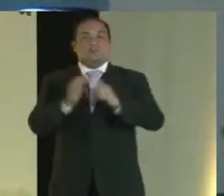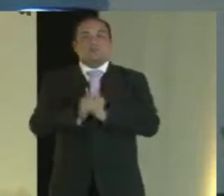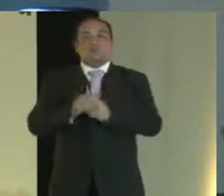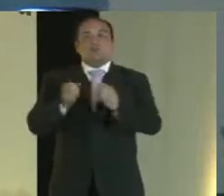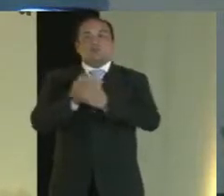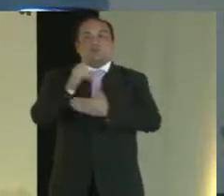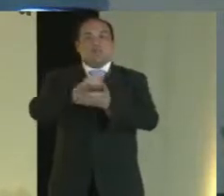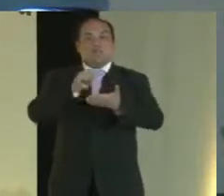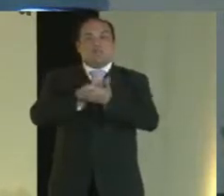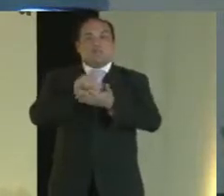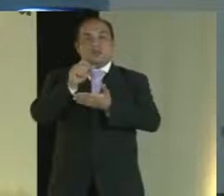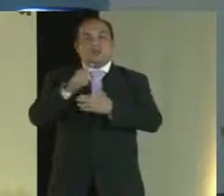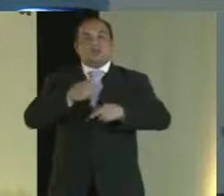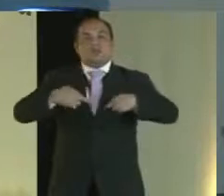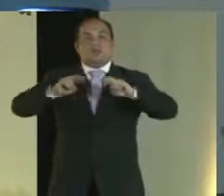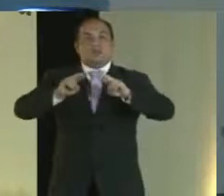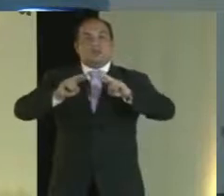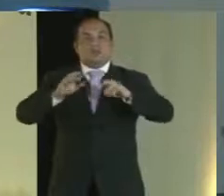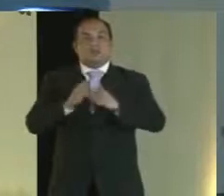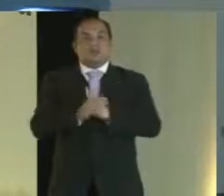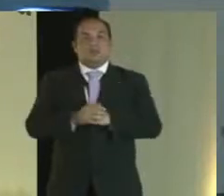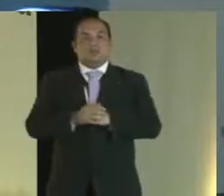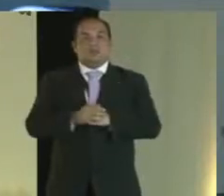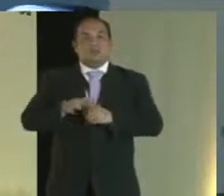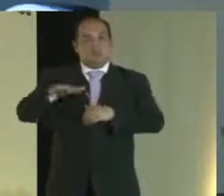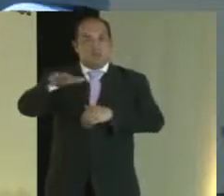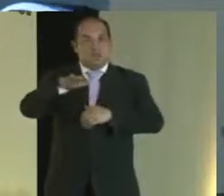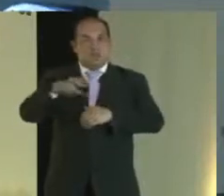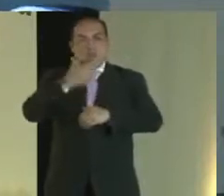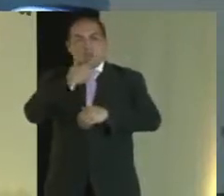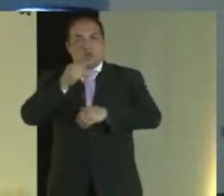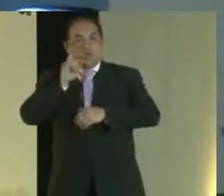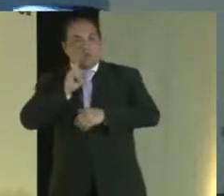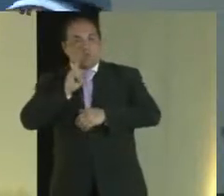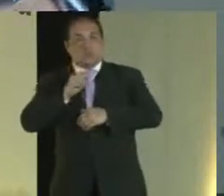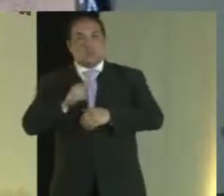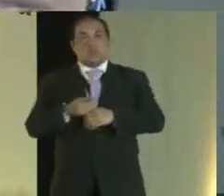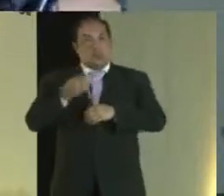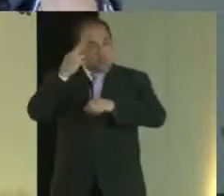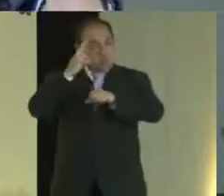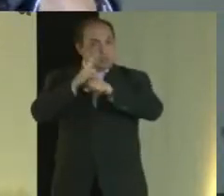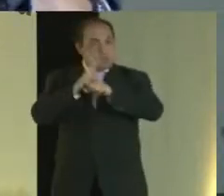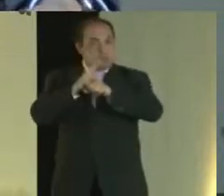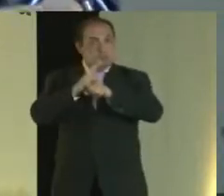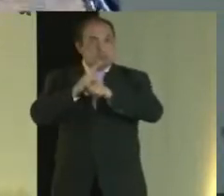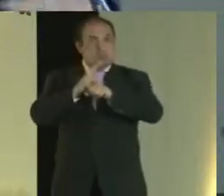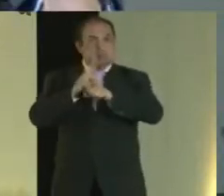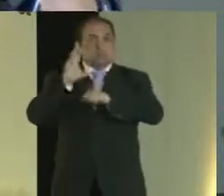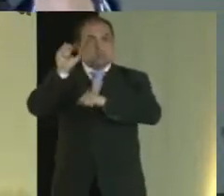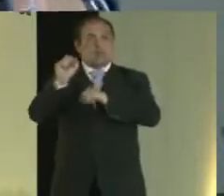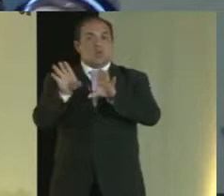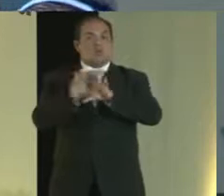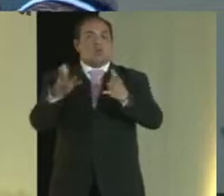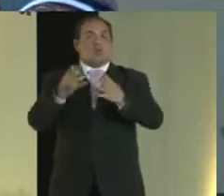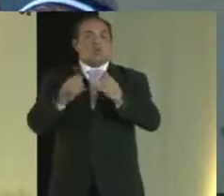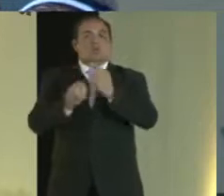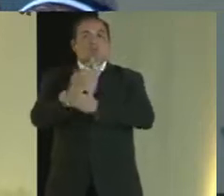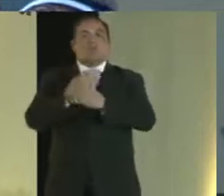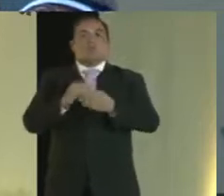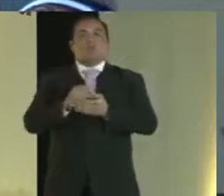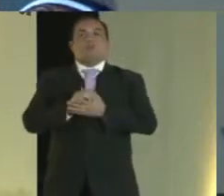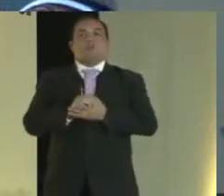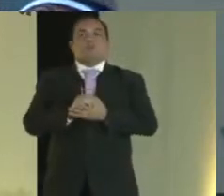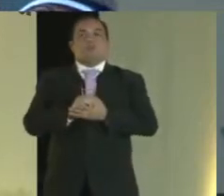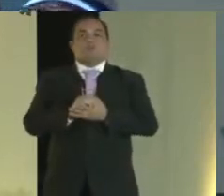de representación proporcional de género en las directivas sindicales, como lo hace la nueva